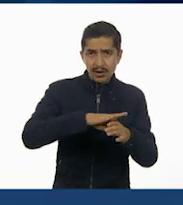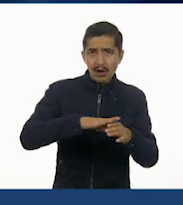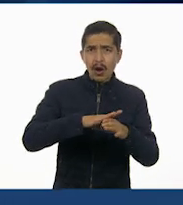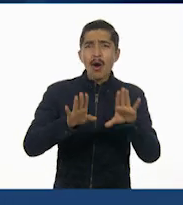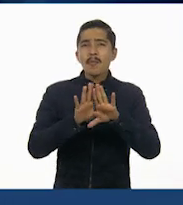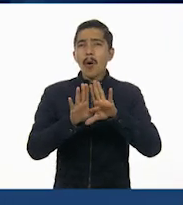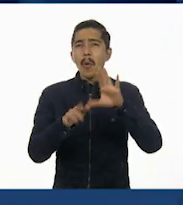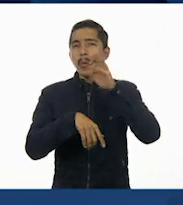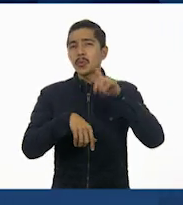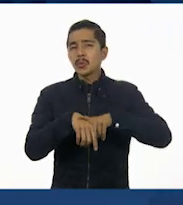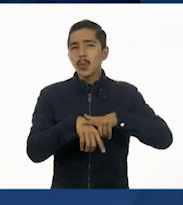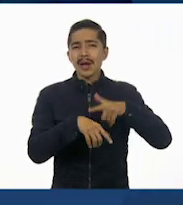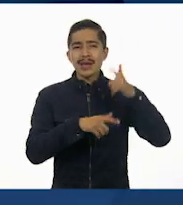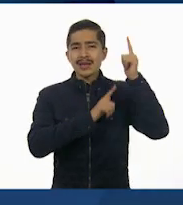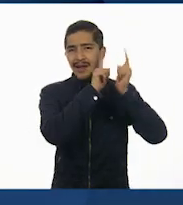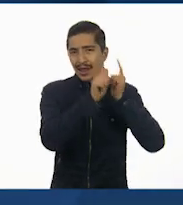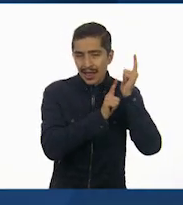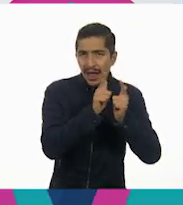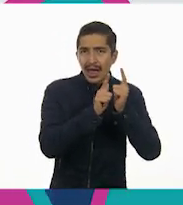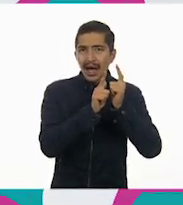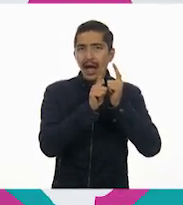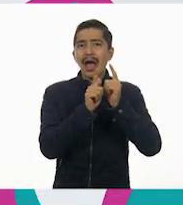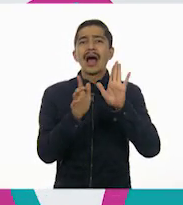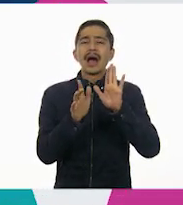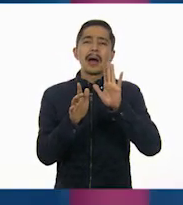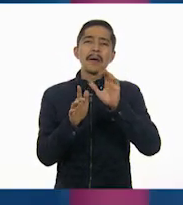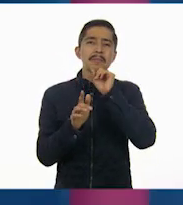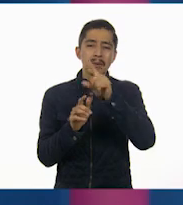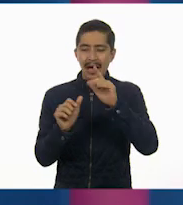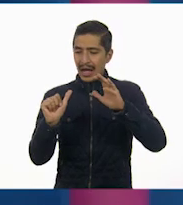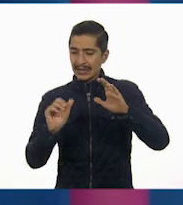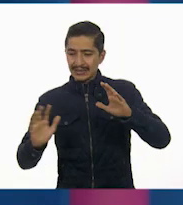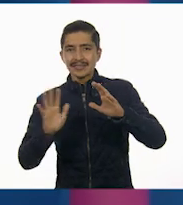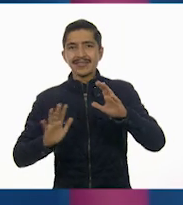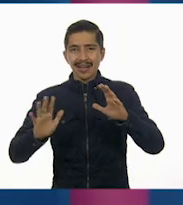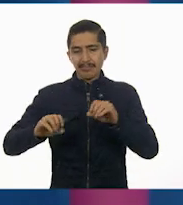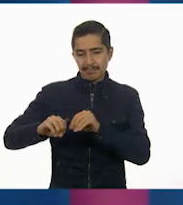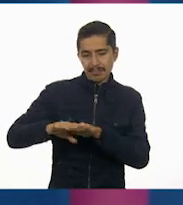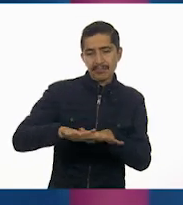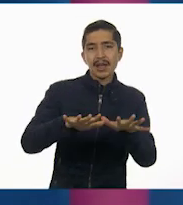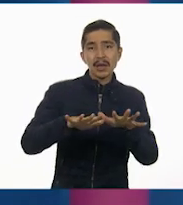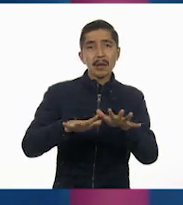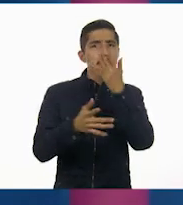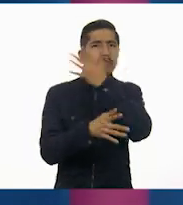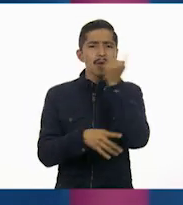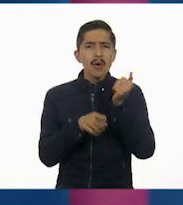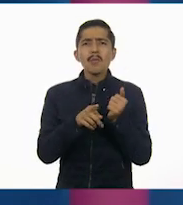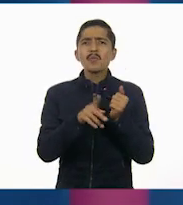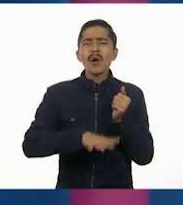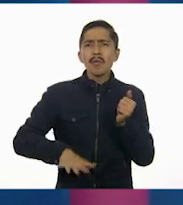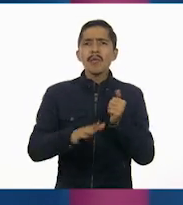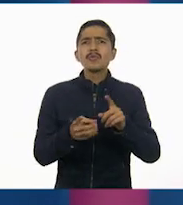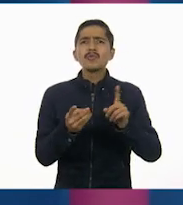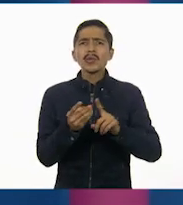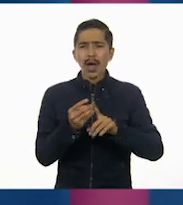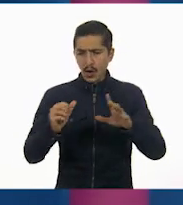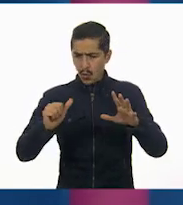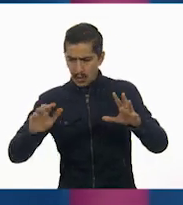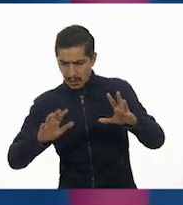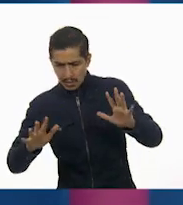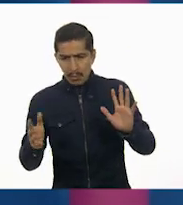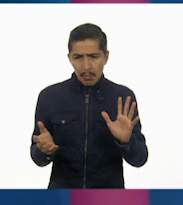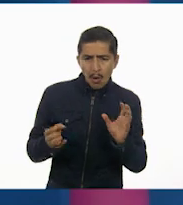la griega y las orientales. Pero no se sabe si fueron un pueblo autóctono proveniente de Oriente o una